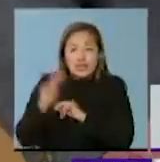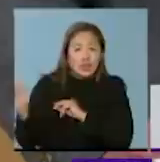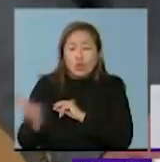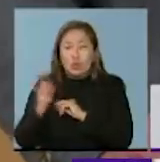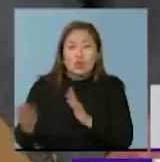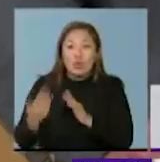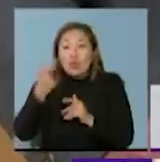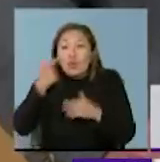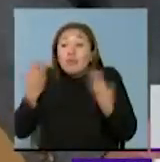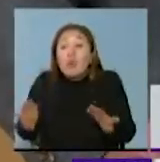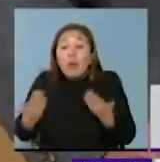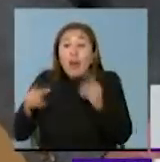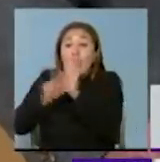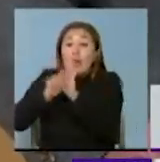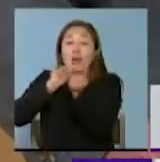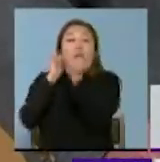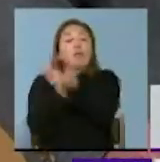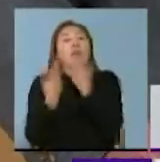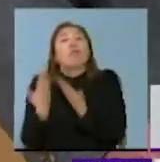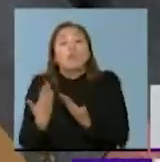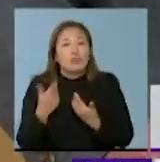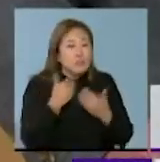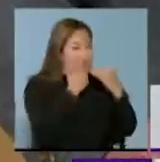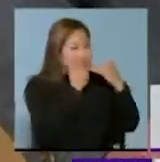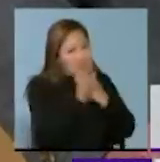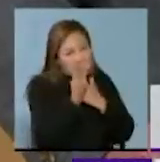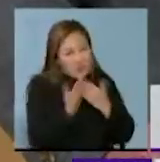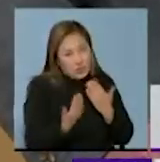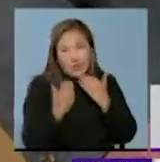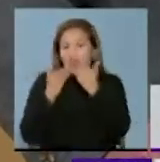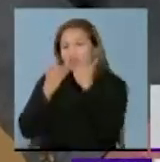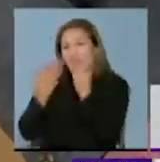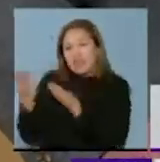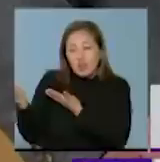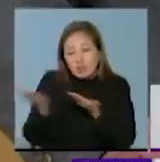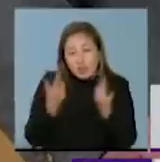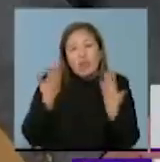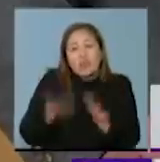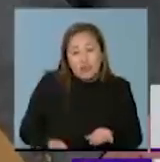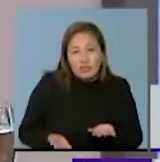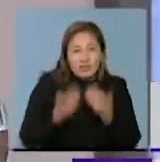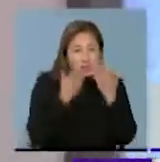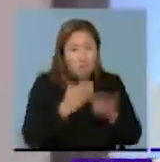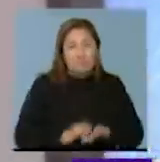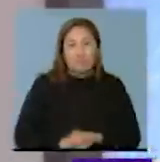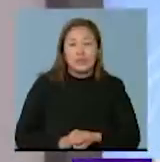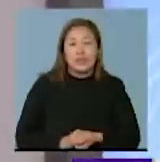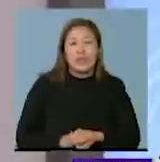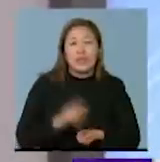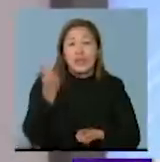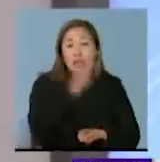están tratando de ver cómo la revierten. Muchas gracias a los dos. No, gracias a ustedes por darnos esto. Gracias a ustedes, gracias a ustedes. La